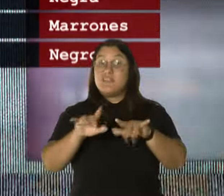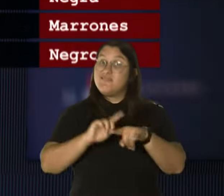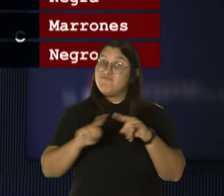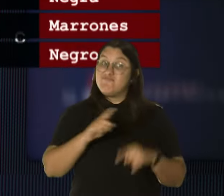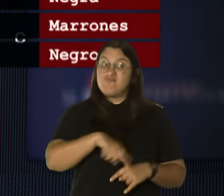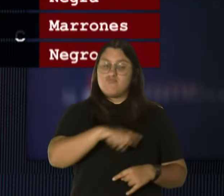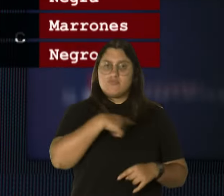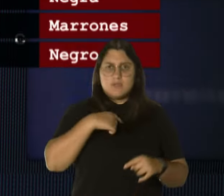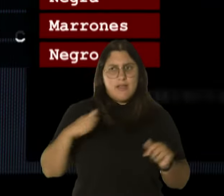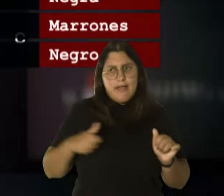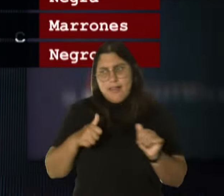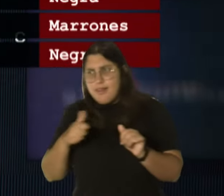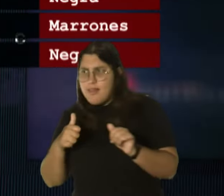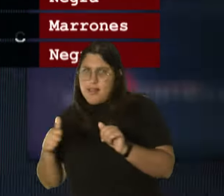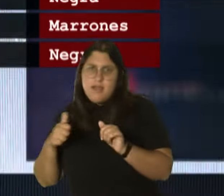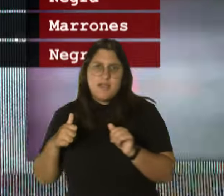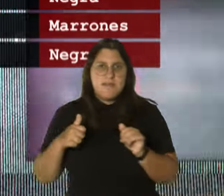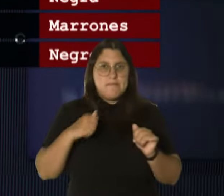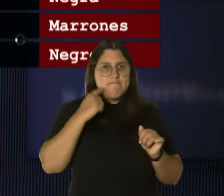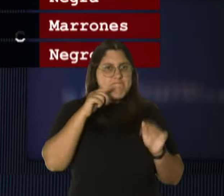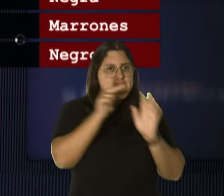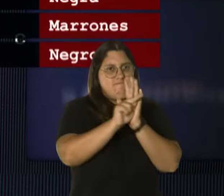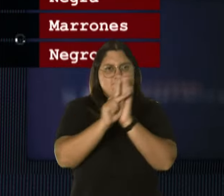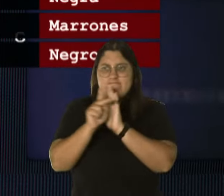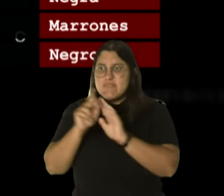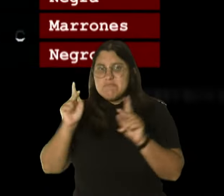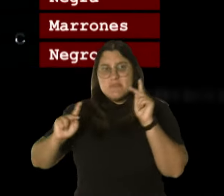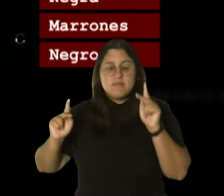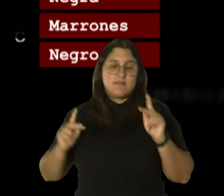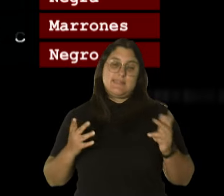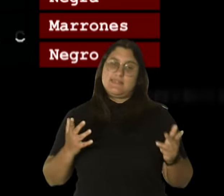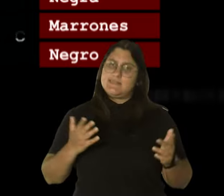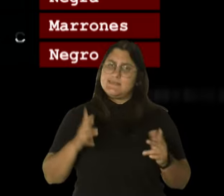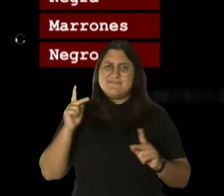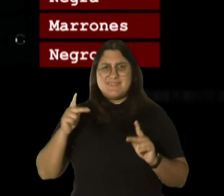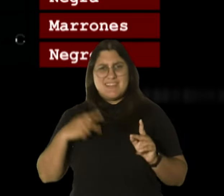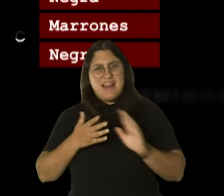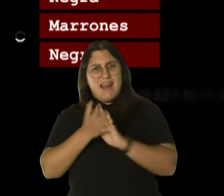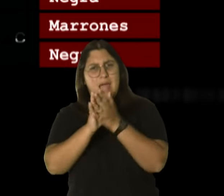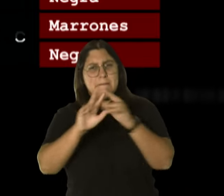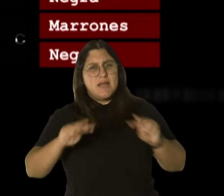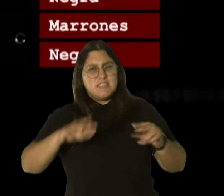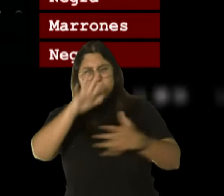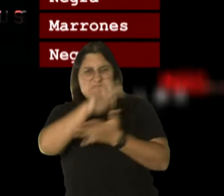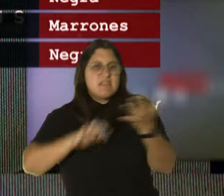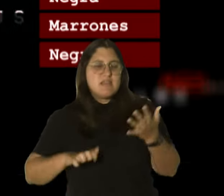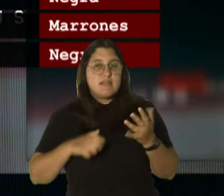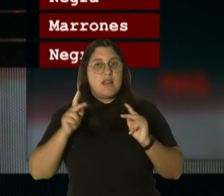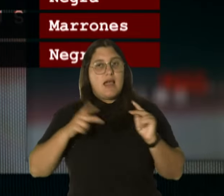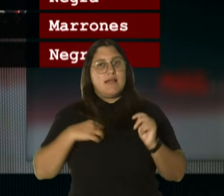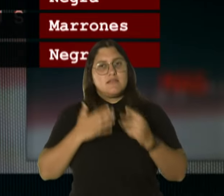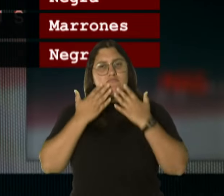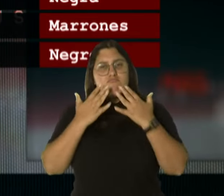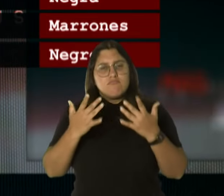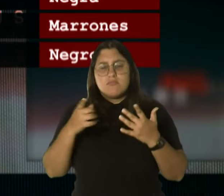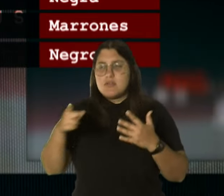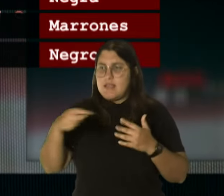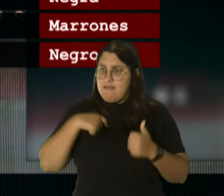individuos estaban alterando la paz de la gente buena de la gente que que decente que vive todas estas zonas de los